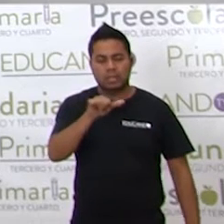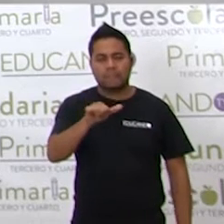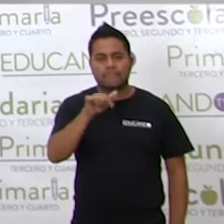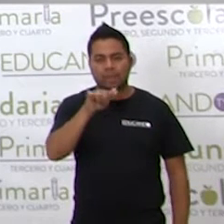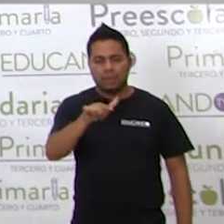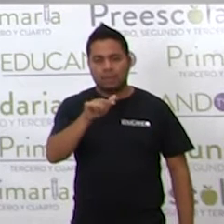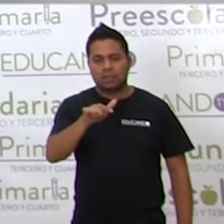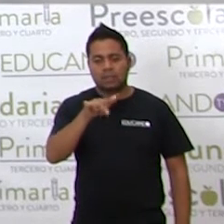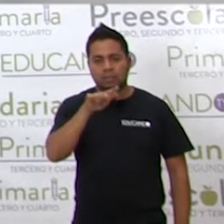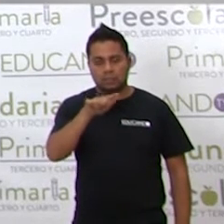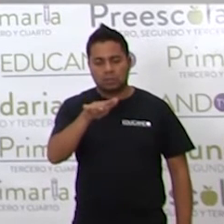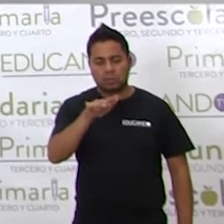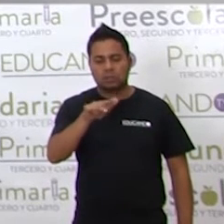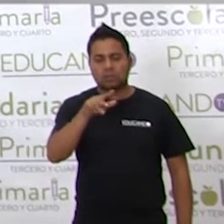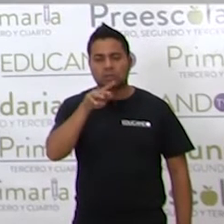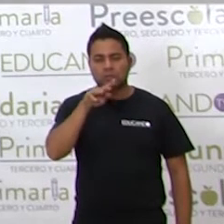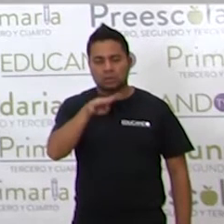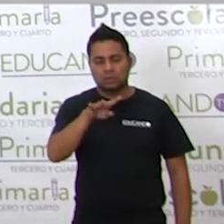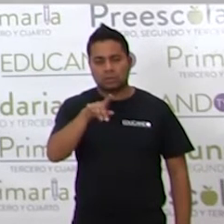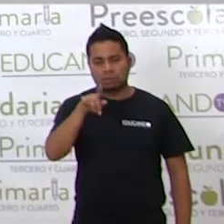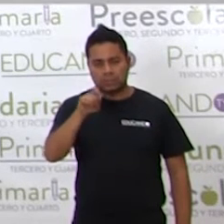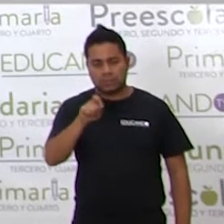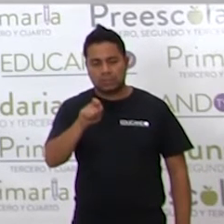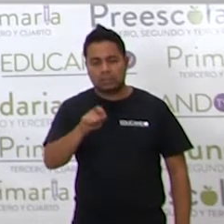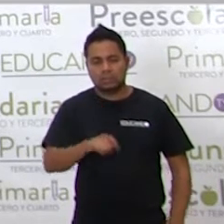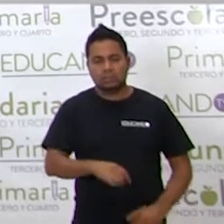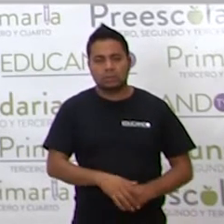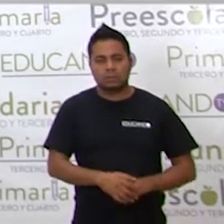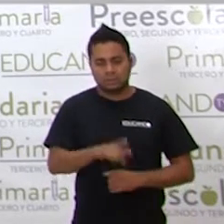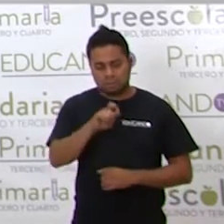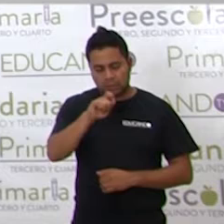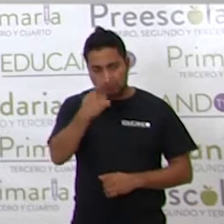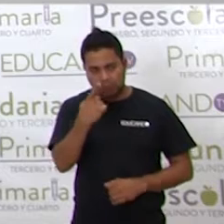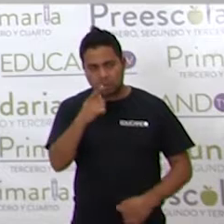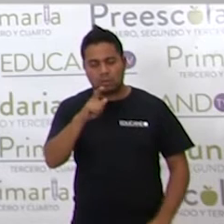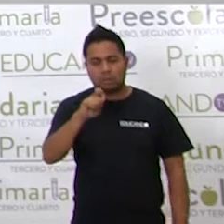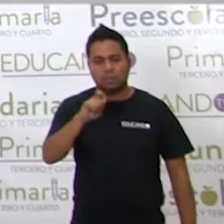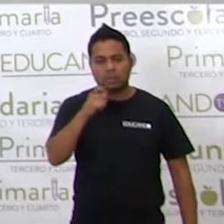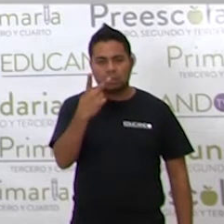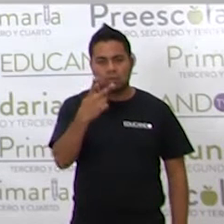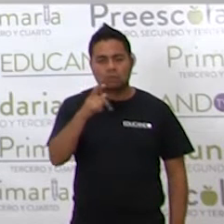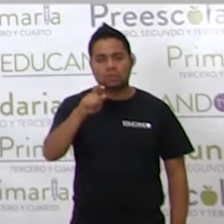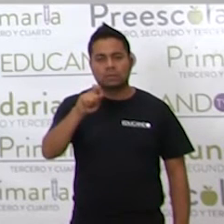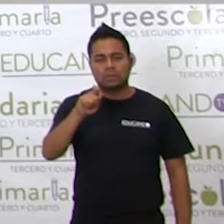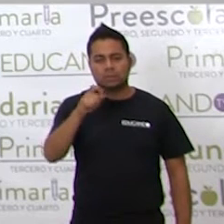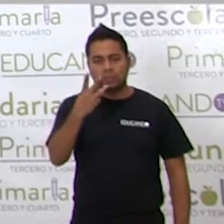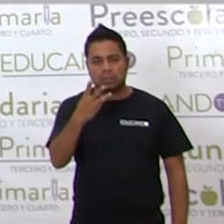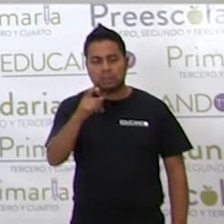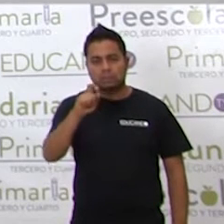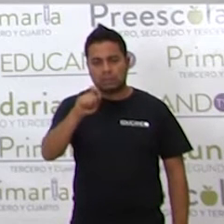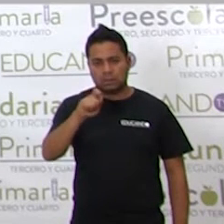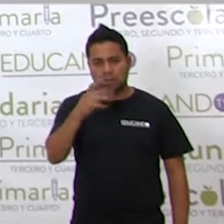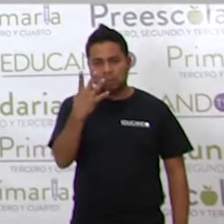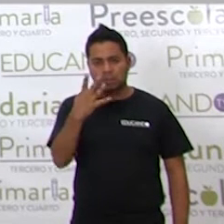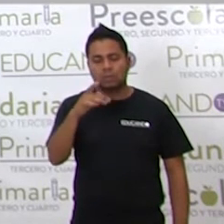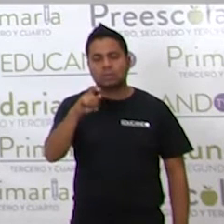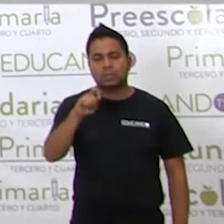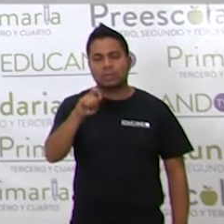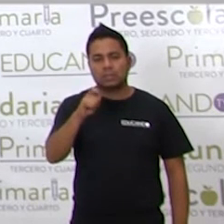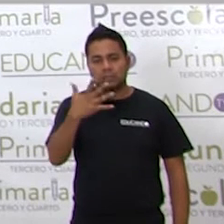17, 18, 19, 20, 21, 22, 23,